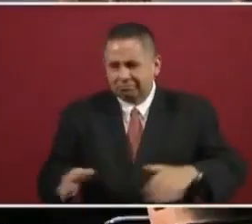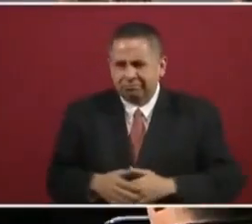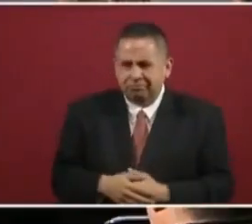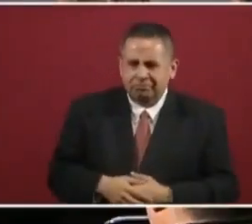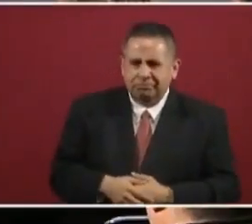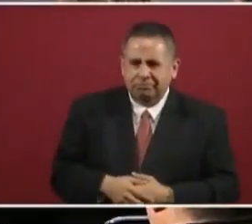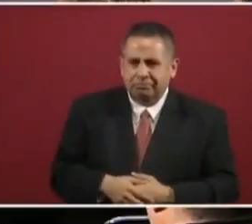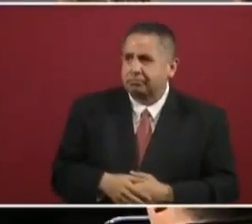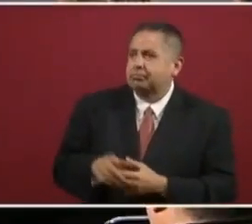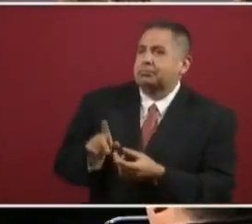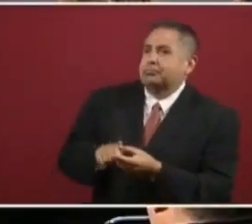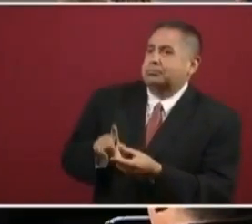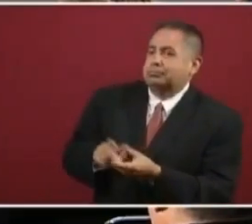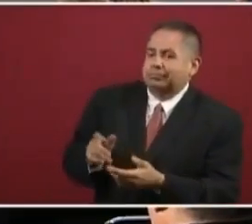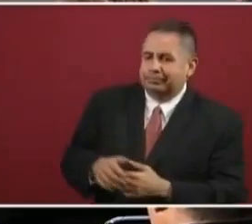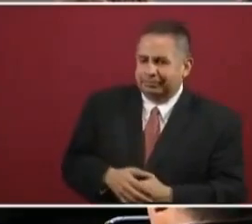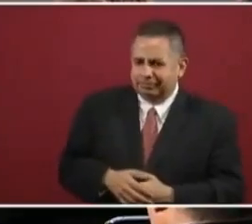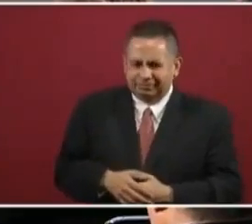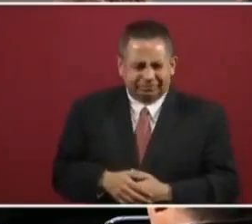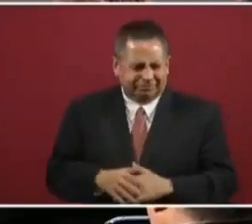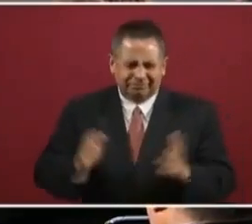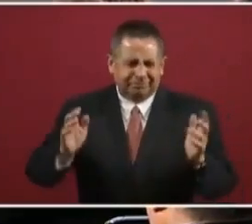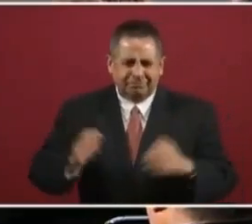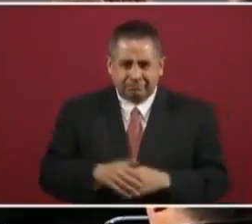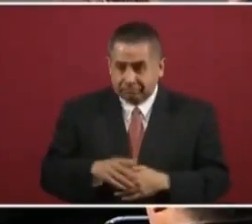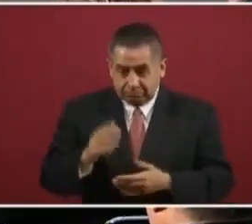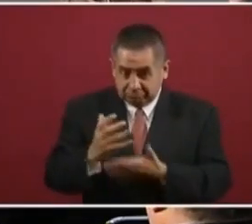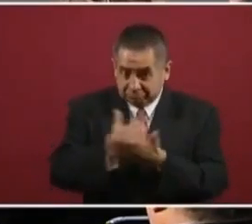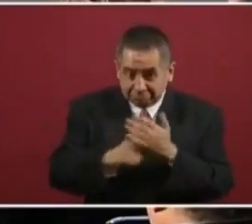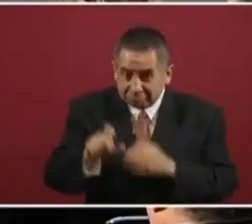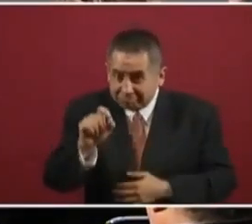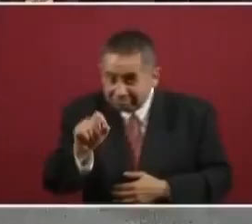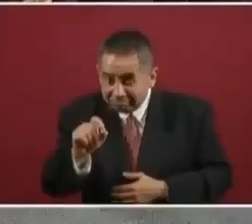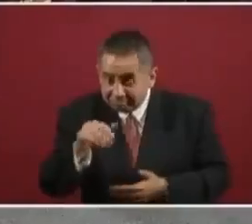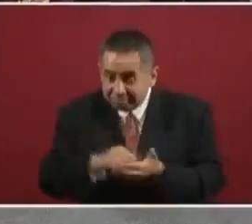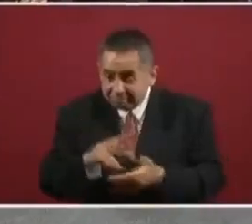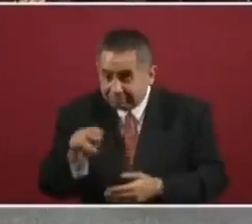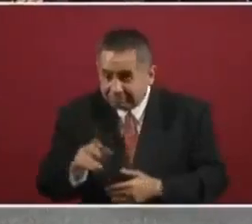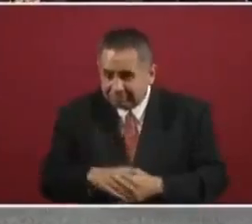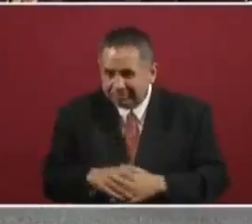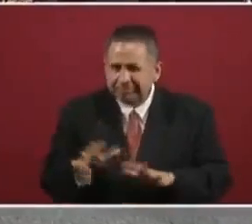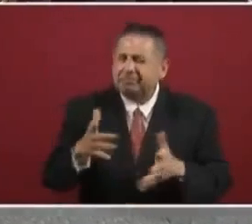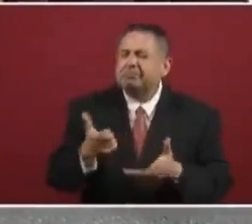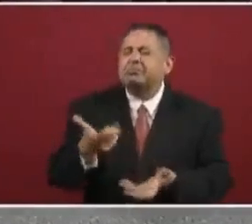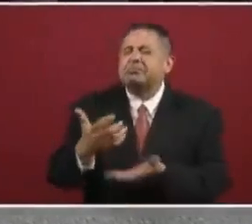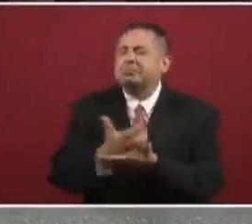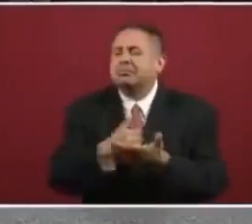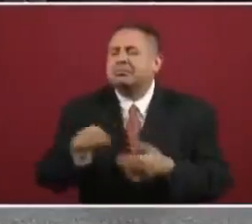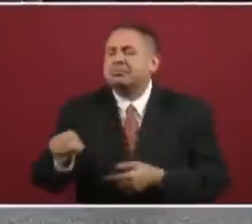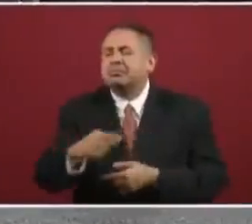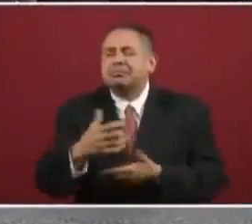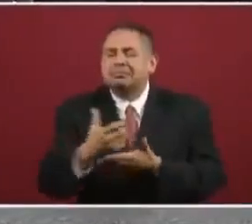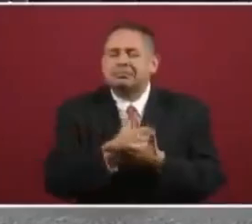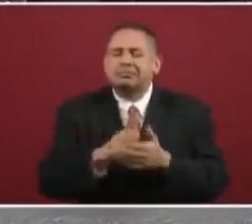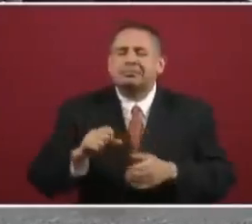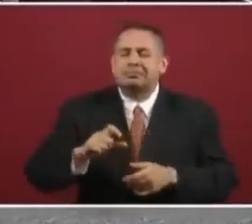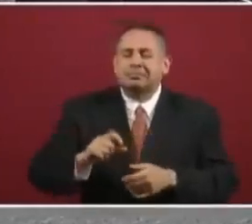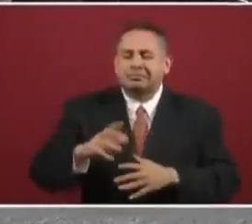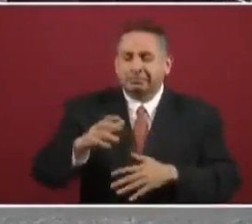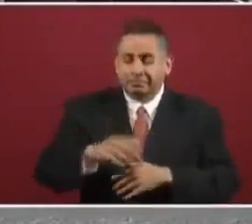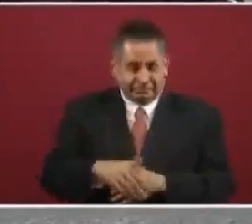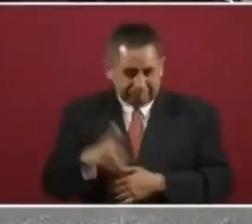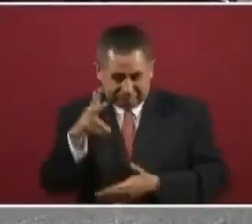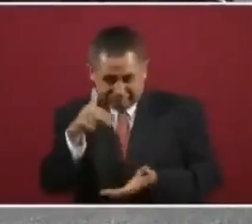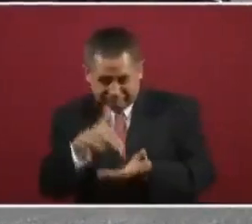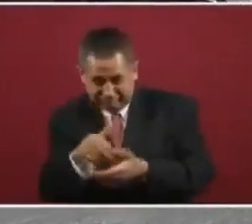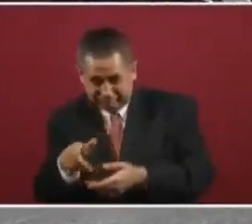eso no no llega a 20 Como cuánto o